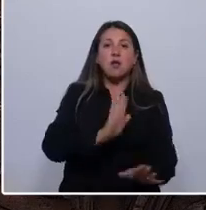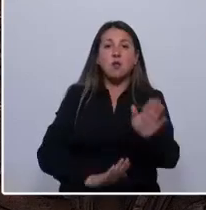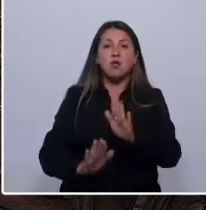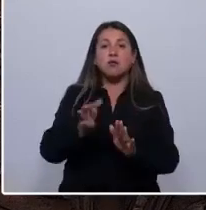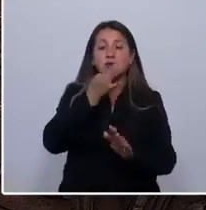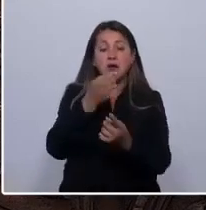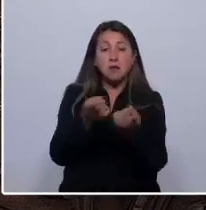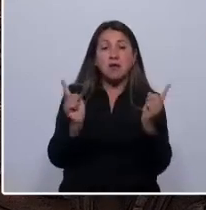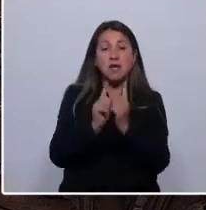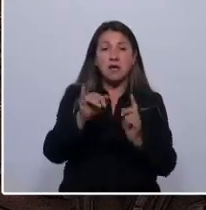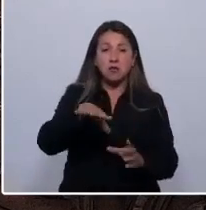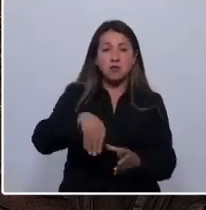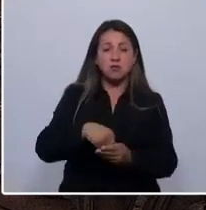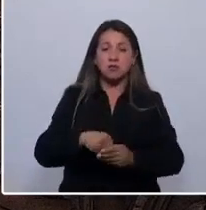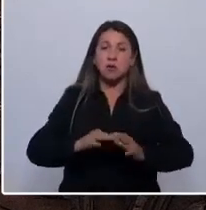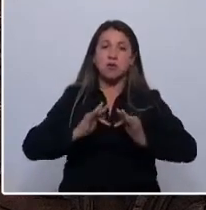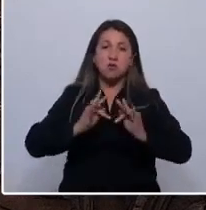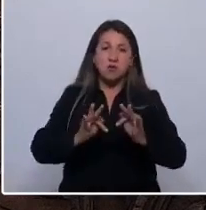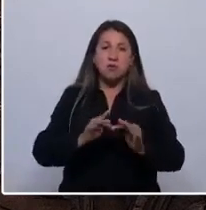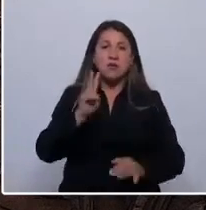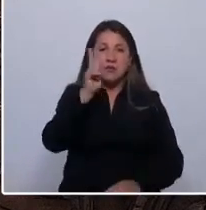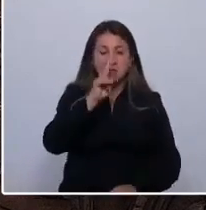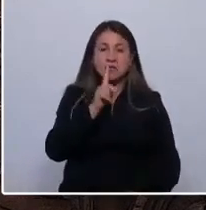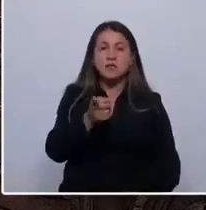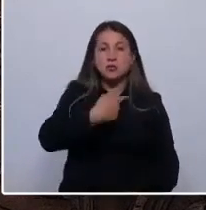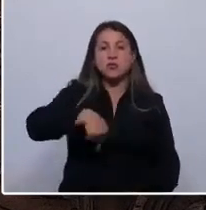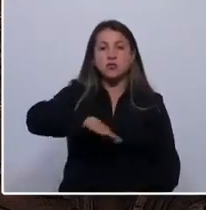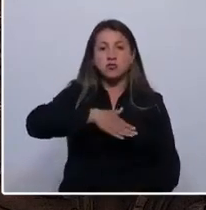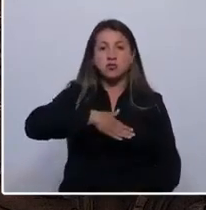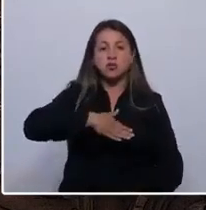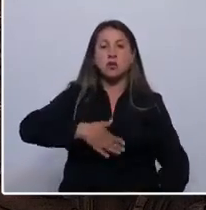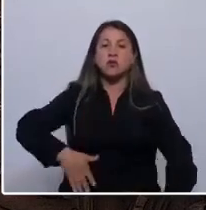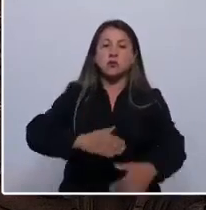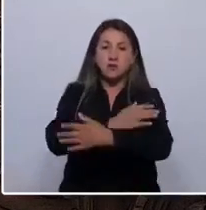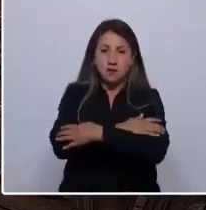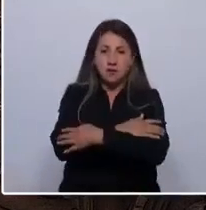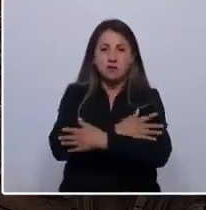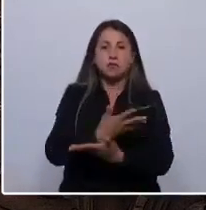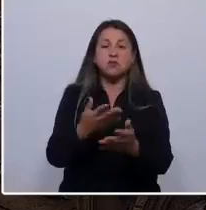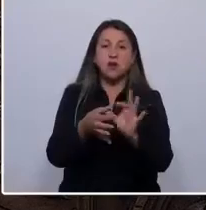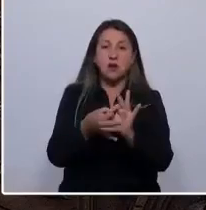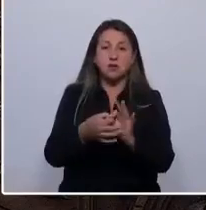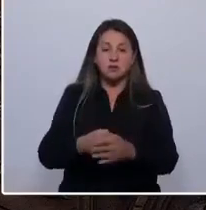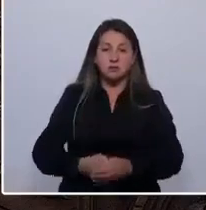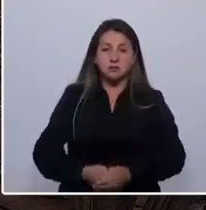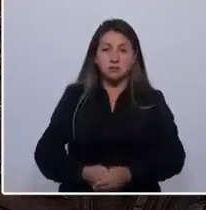inclusivo y nunca más sin nosotras. Los abrazo, muchas gracias.